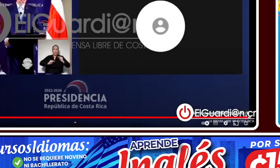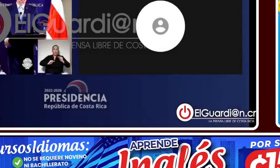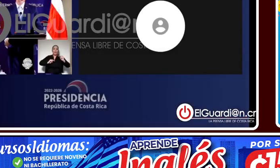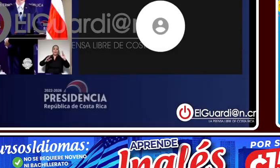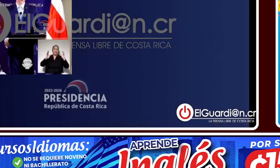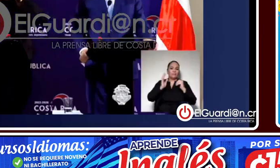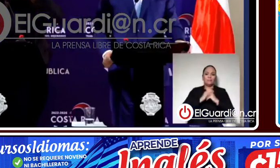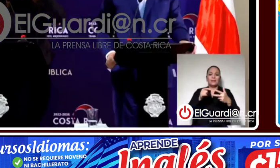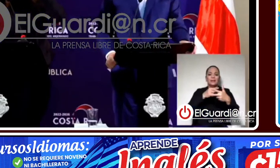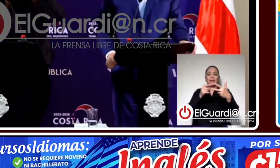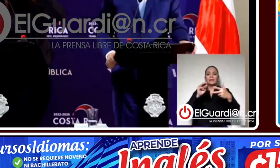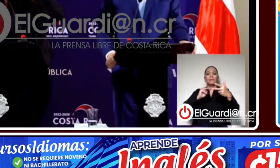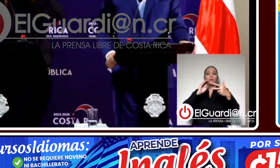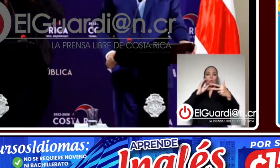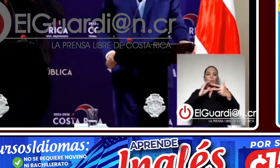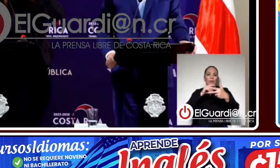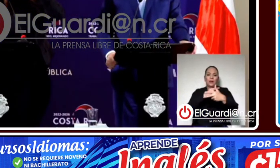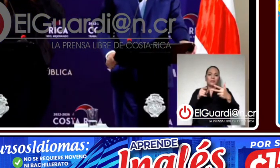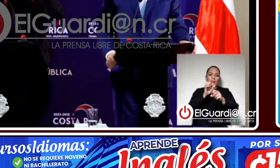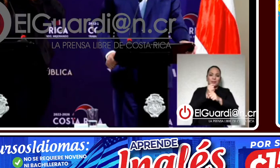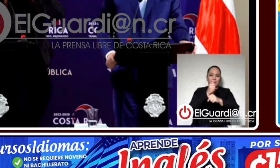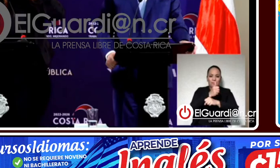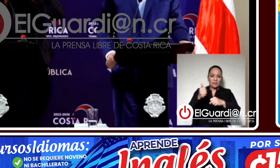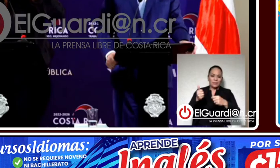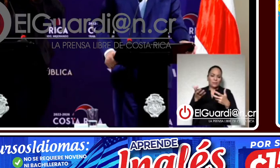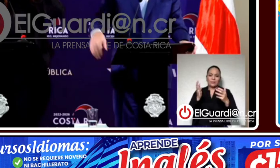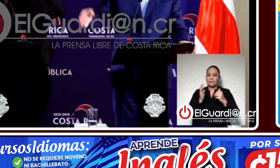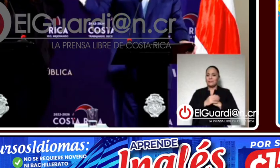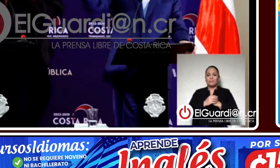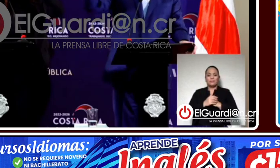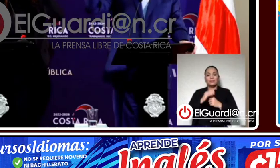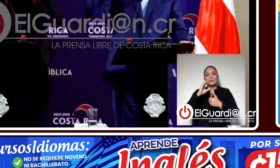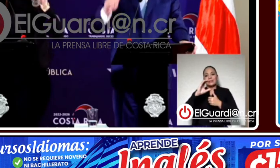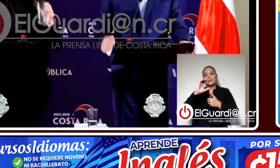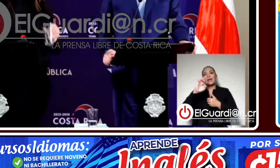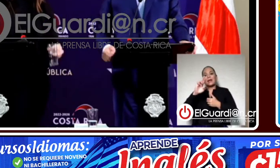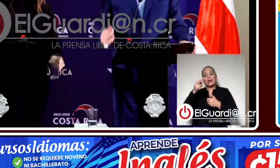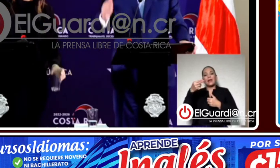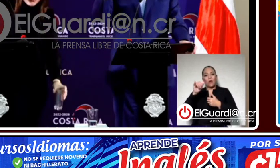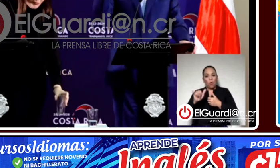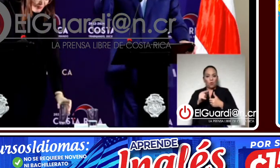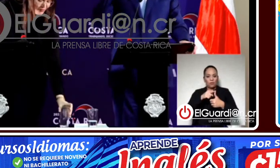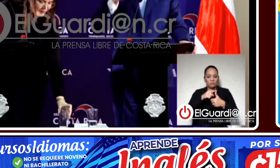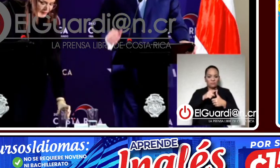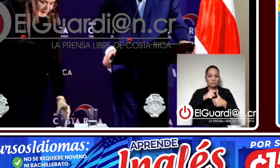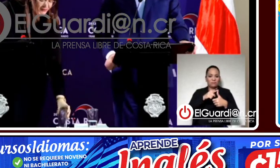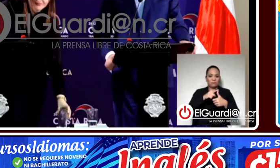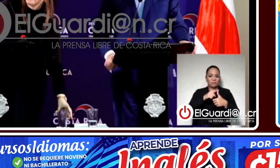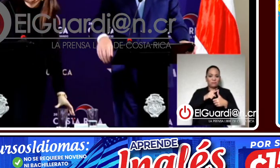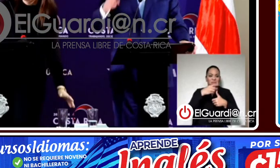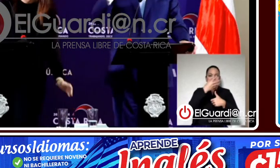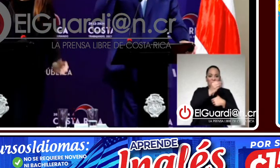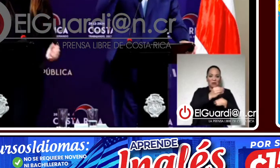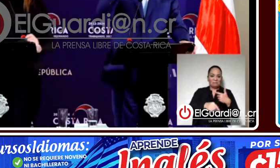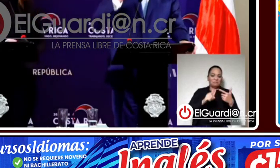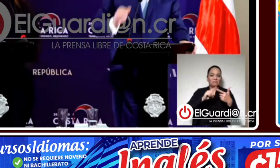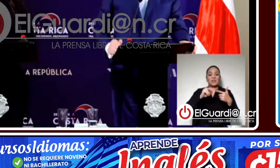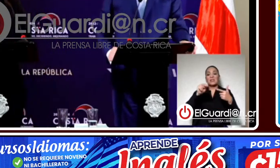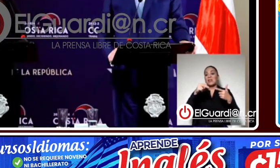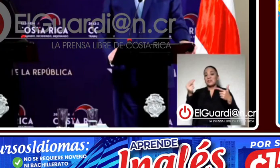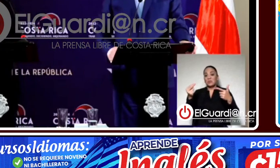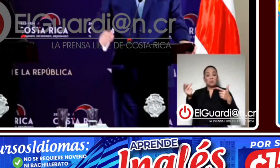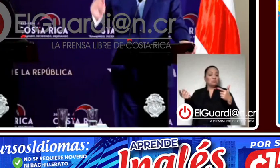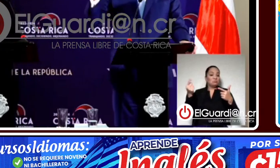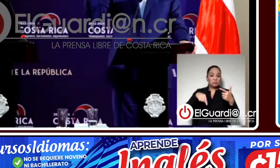Tres medios de comunicación, a saber, CR Hoy, que se retira, La Nación, que no vino, y Canal